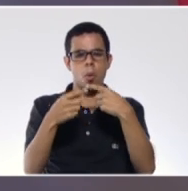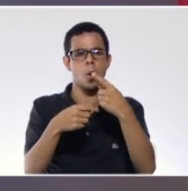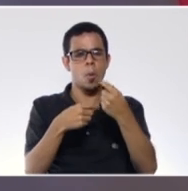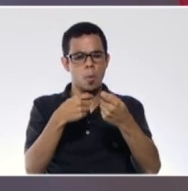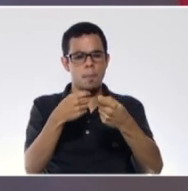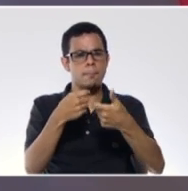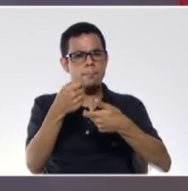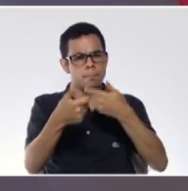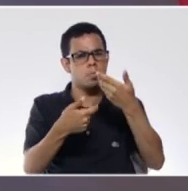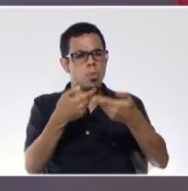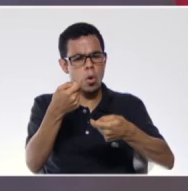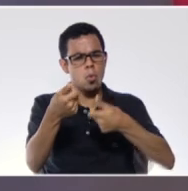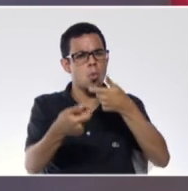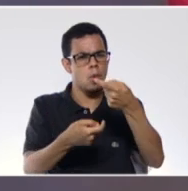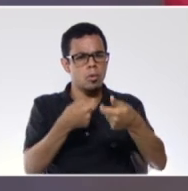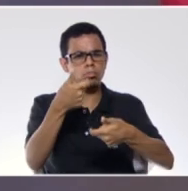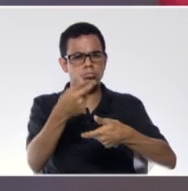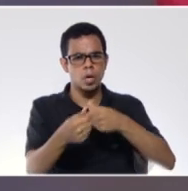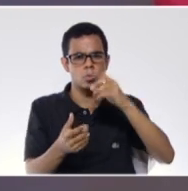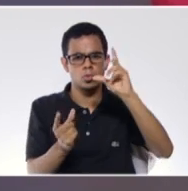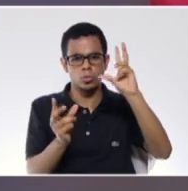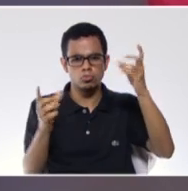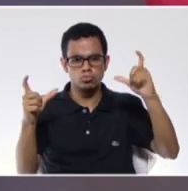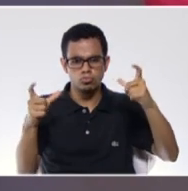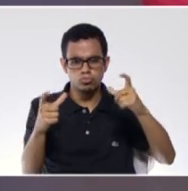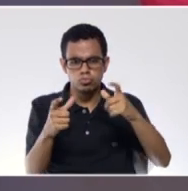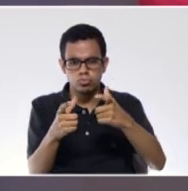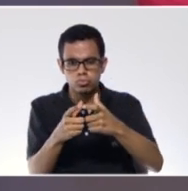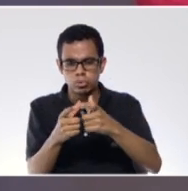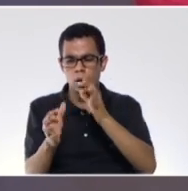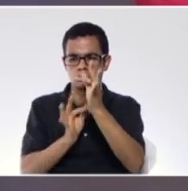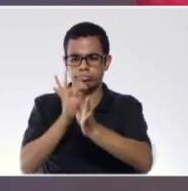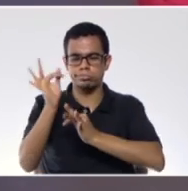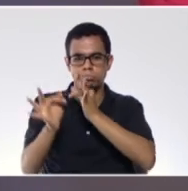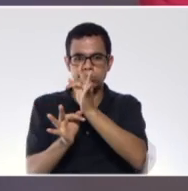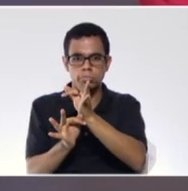proceso, esta normalidad, porque necesitamos volver a la normalidad. Pero si